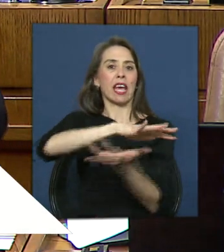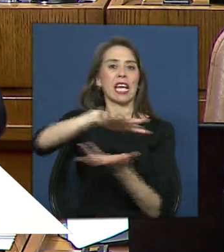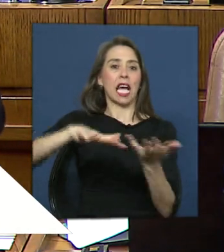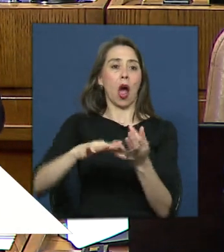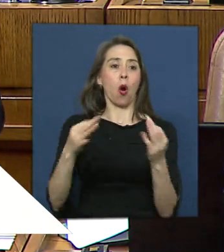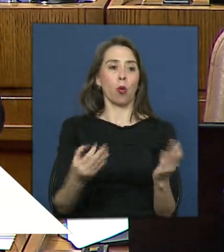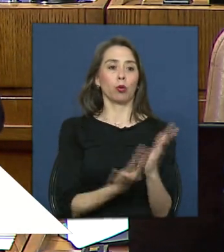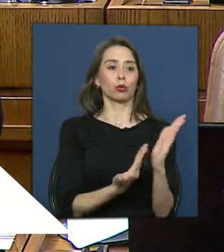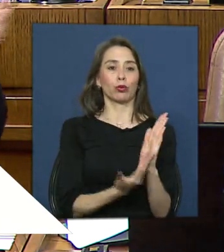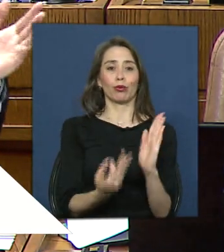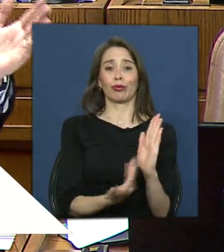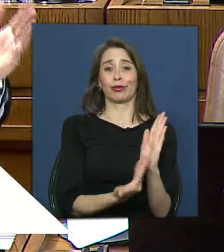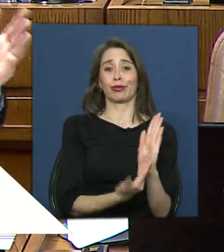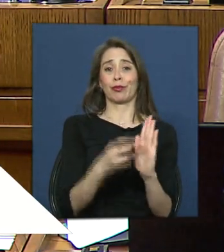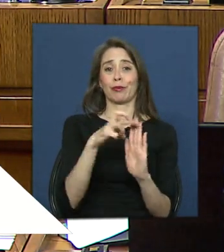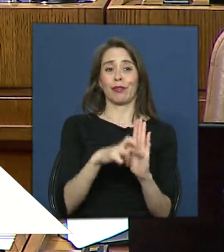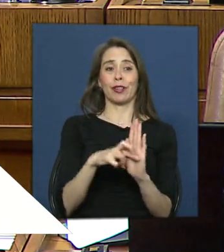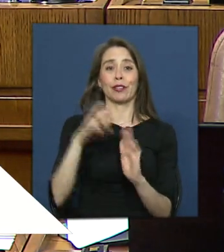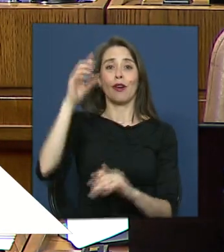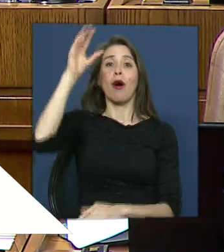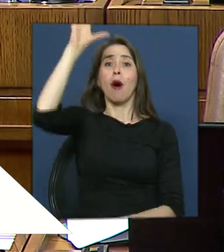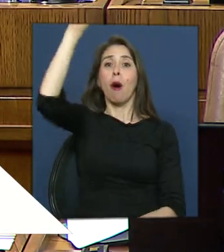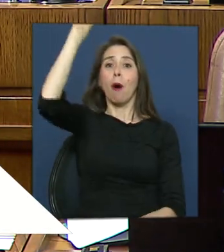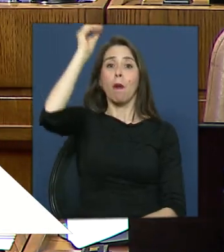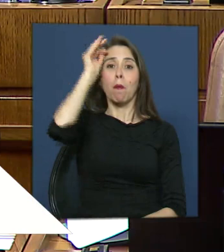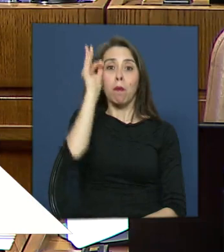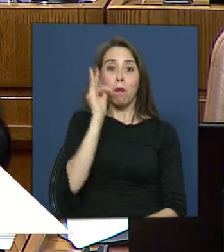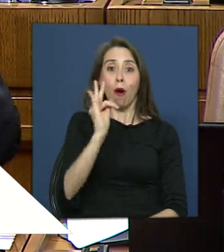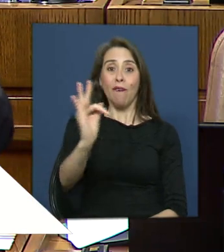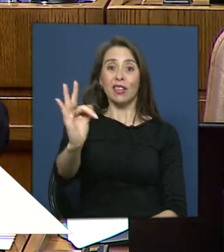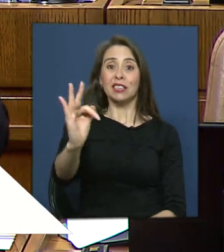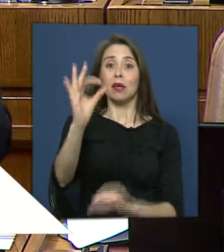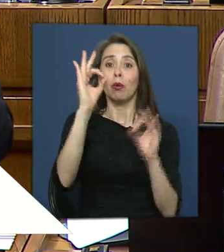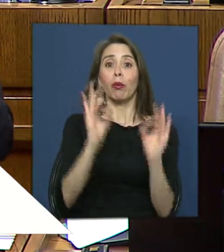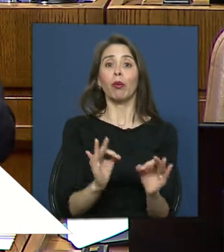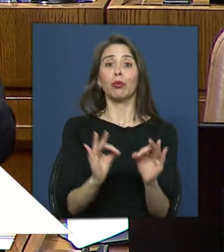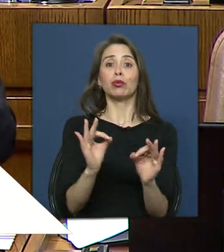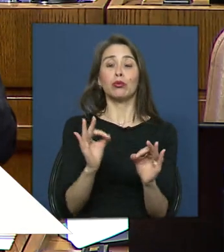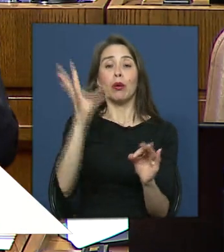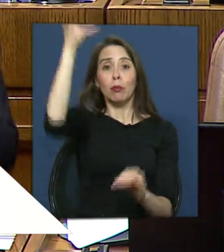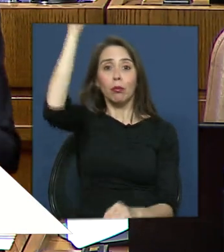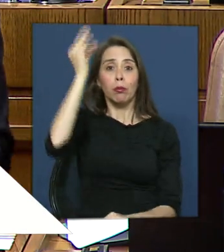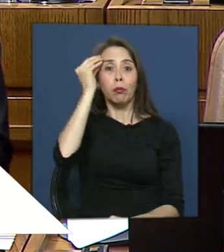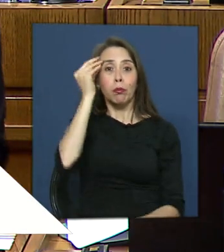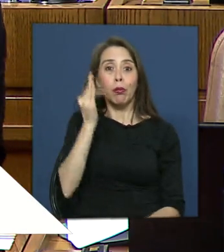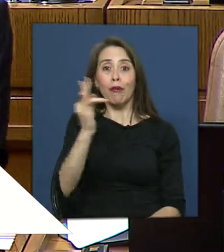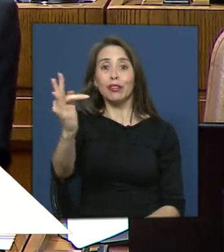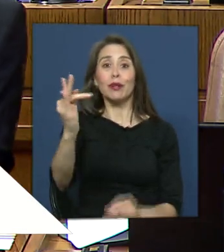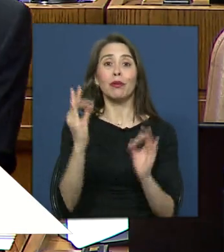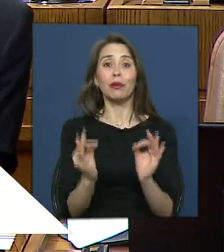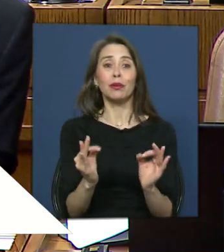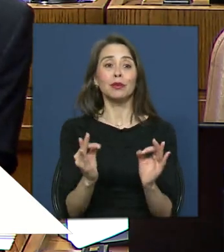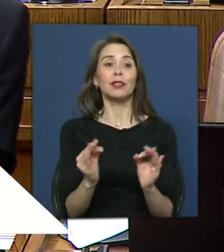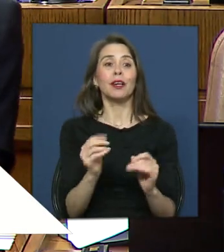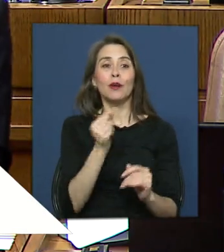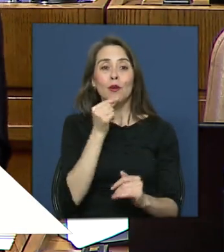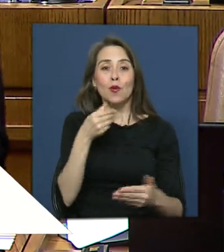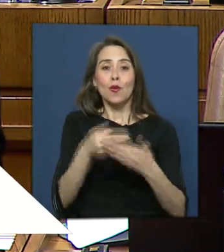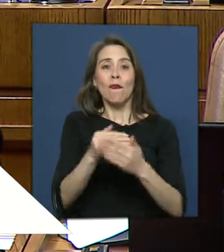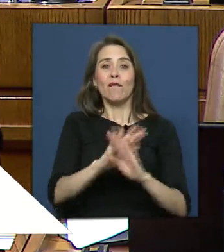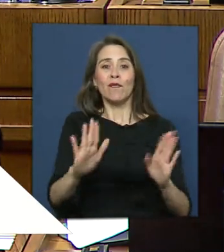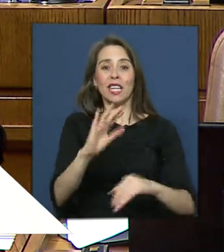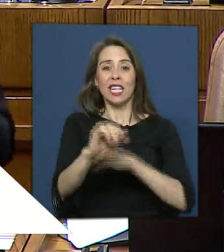po. La profecía tenía sustento porque aquí está, a pocos días de que vaya a cerrar el